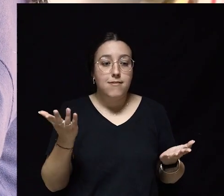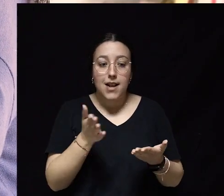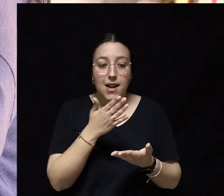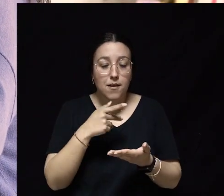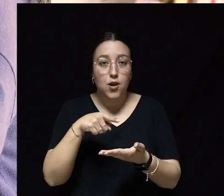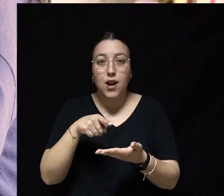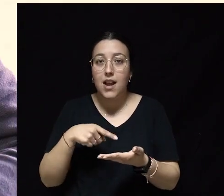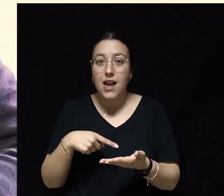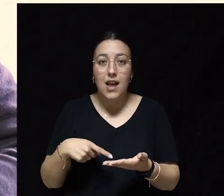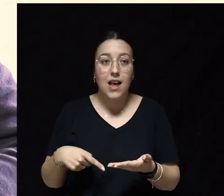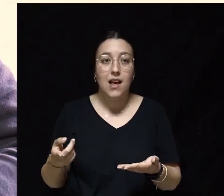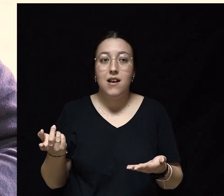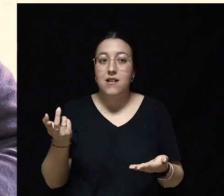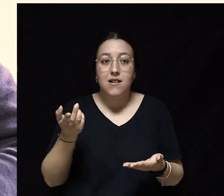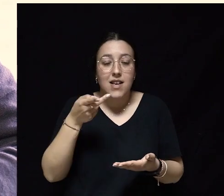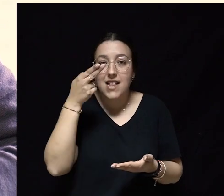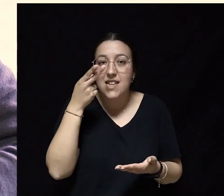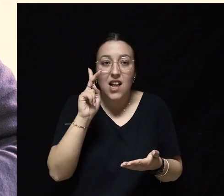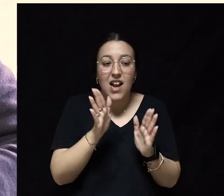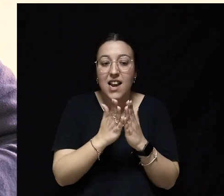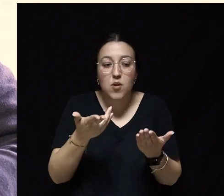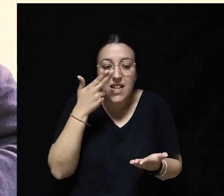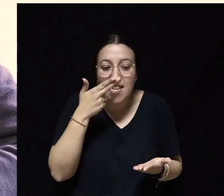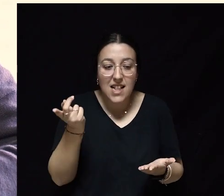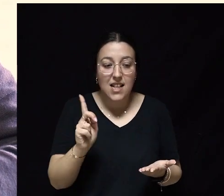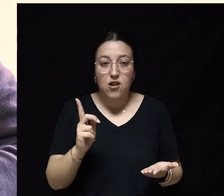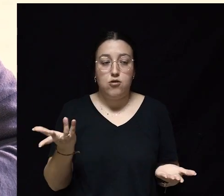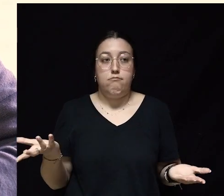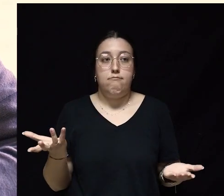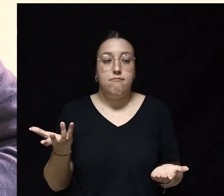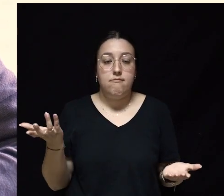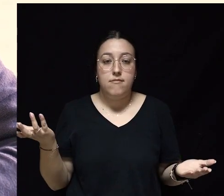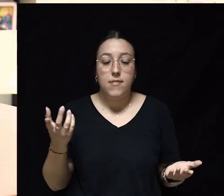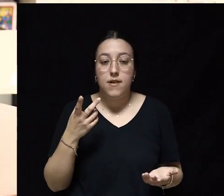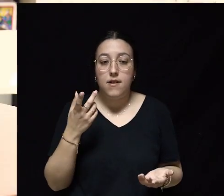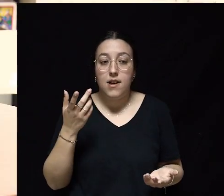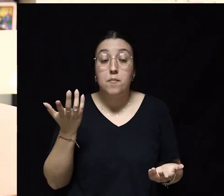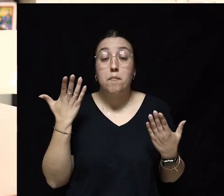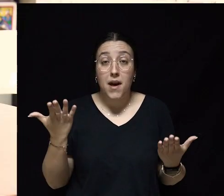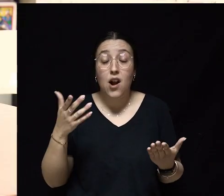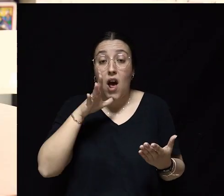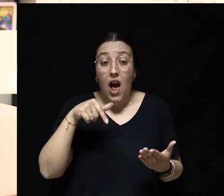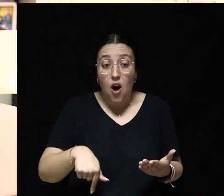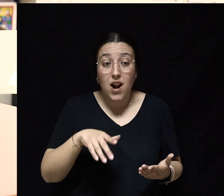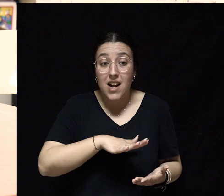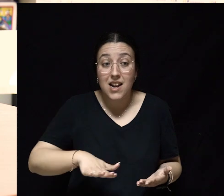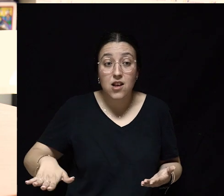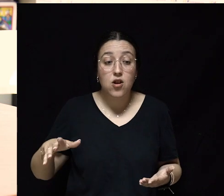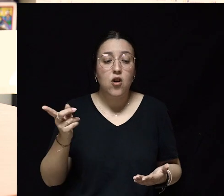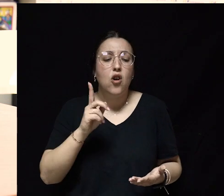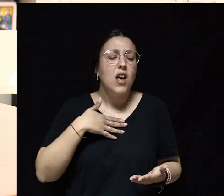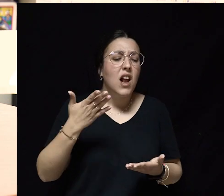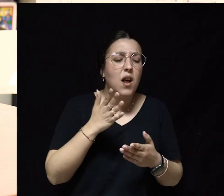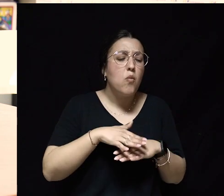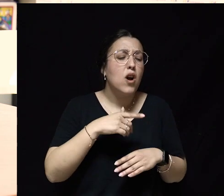centros educativos, esos niños los libros que les hacían leer no eran nada interesantes, pero es que los